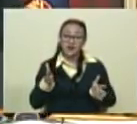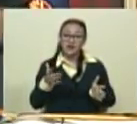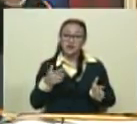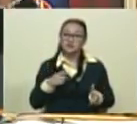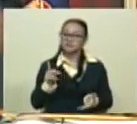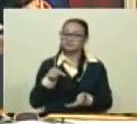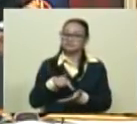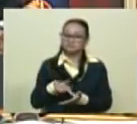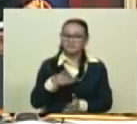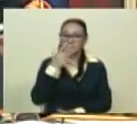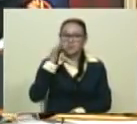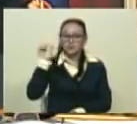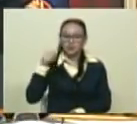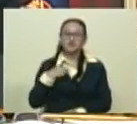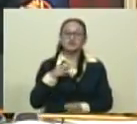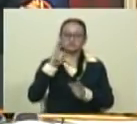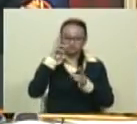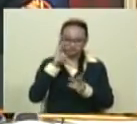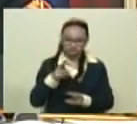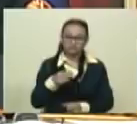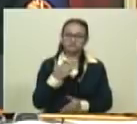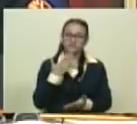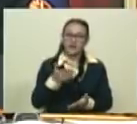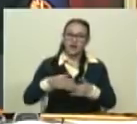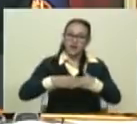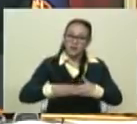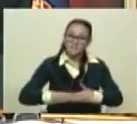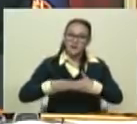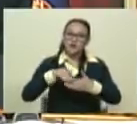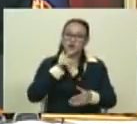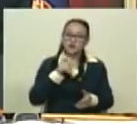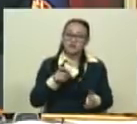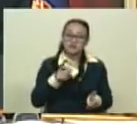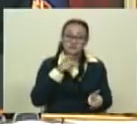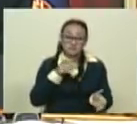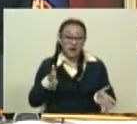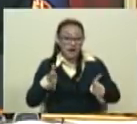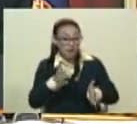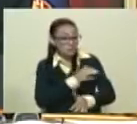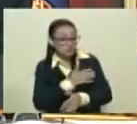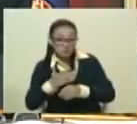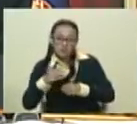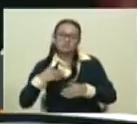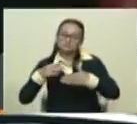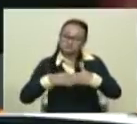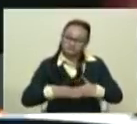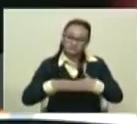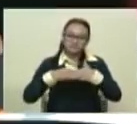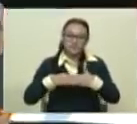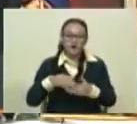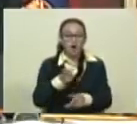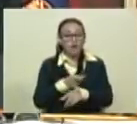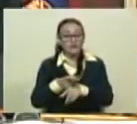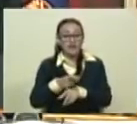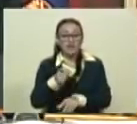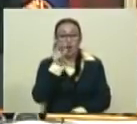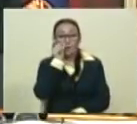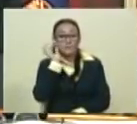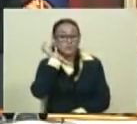como jefe de Estado reconociendo, dándole la mano a quien gane en las elecciones para gobernadores o gobernadoras,